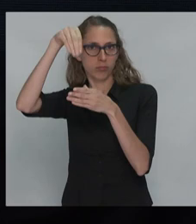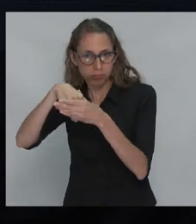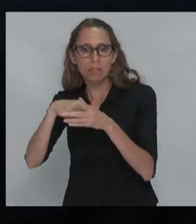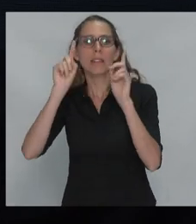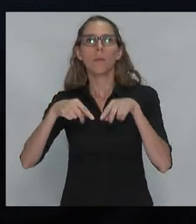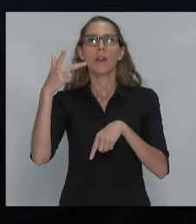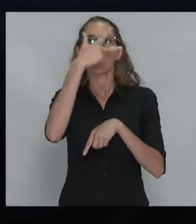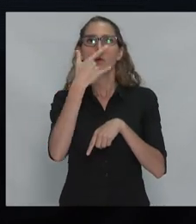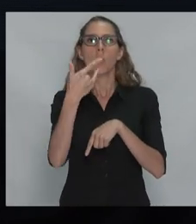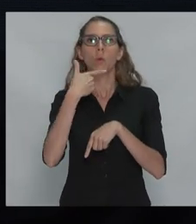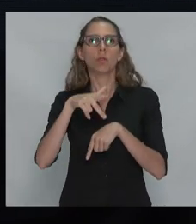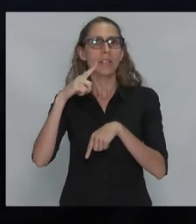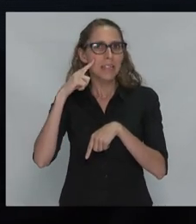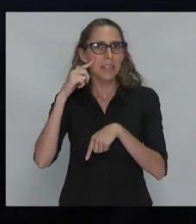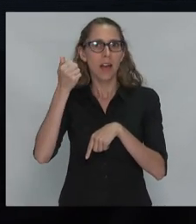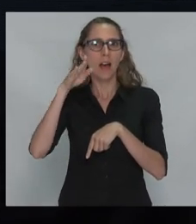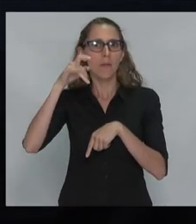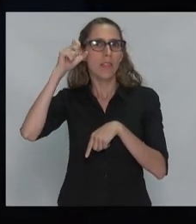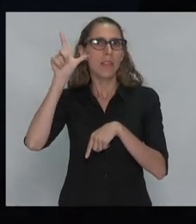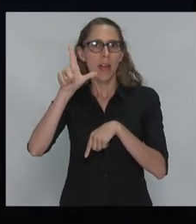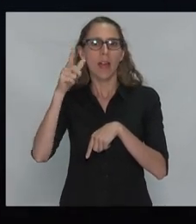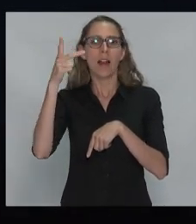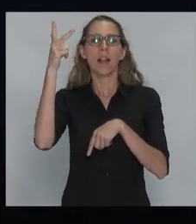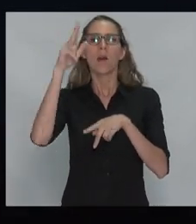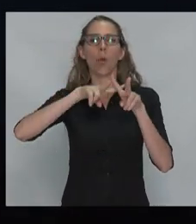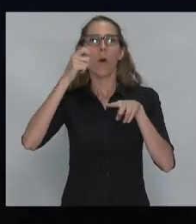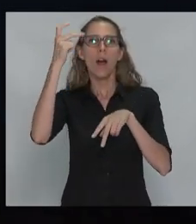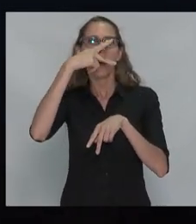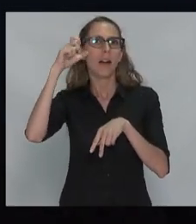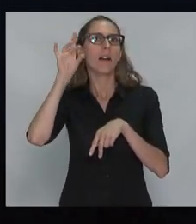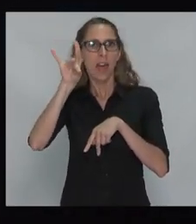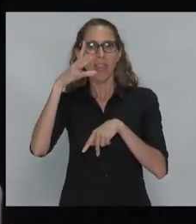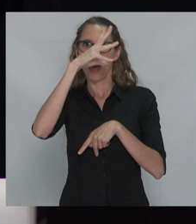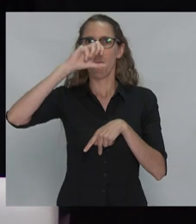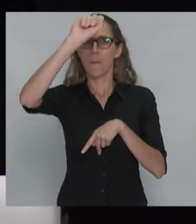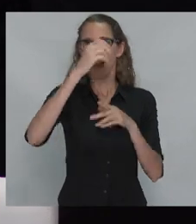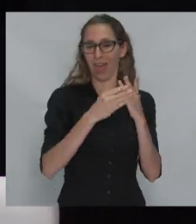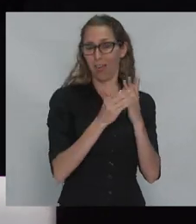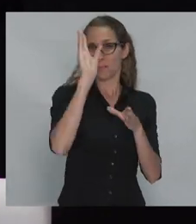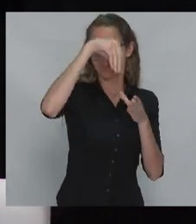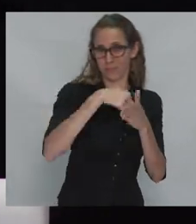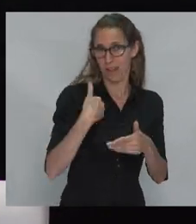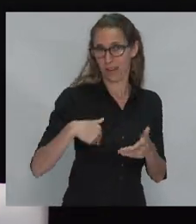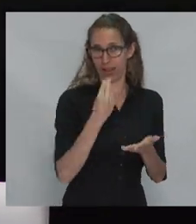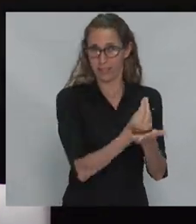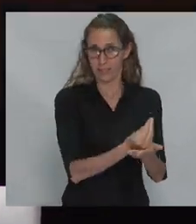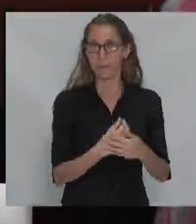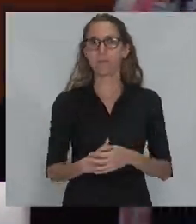Husni Abdel Wahed, que es embajador de Palestina en Argentina. Bienvenido.